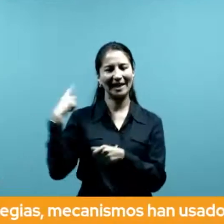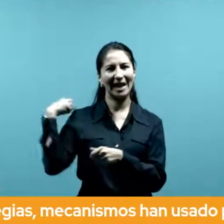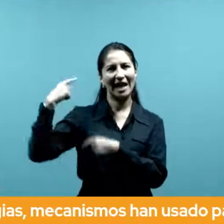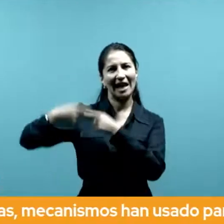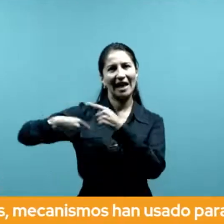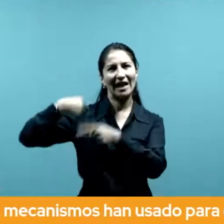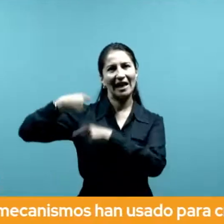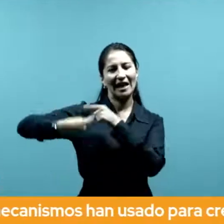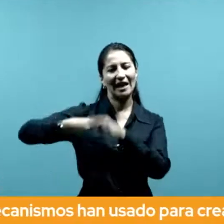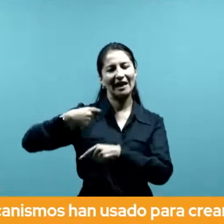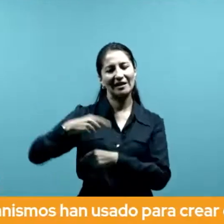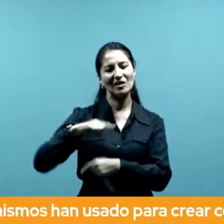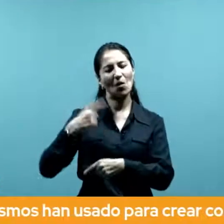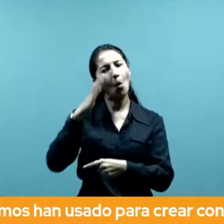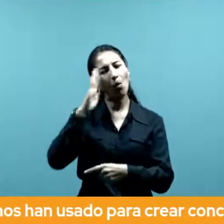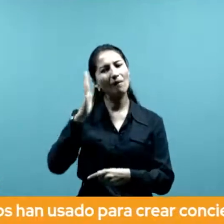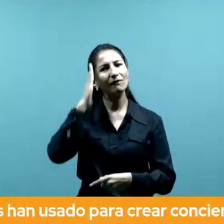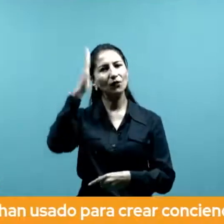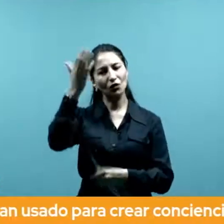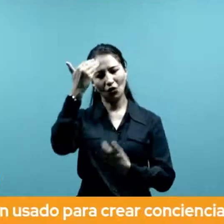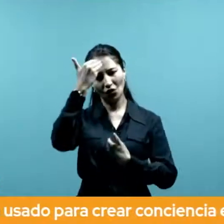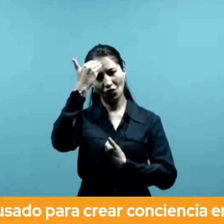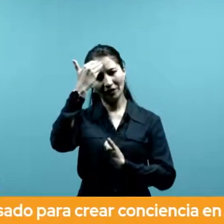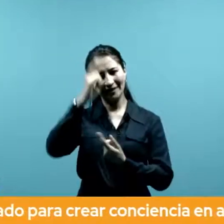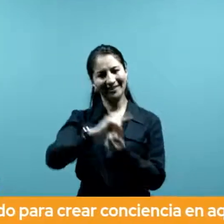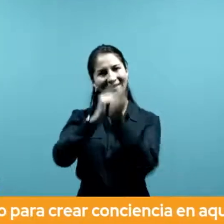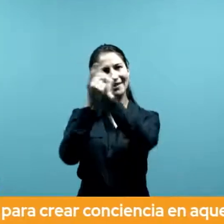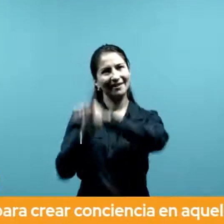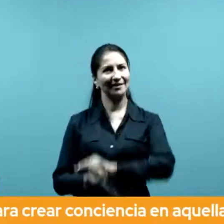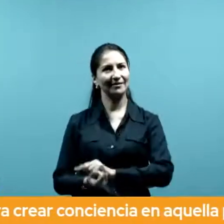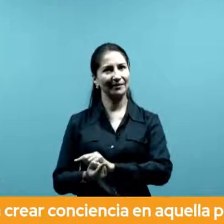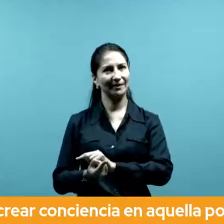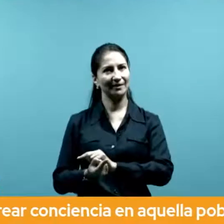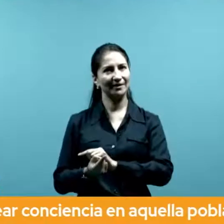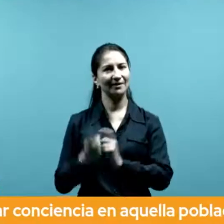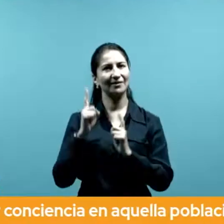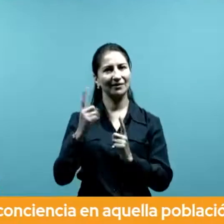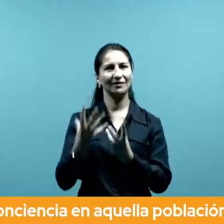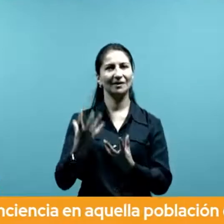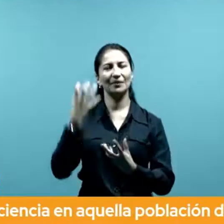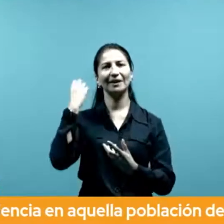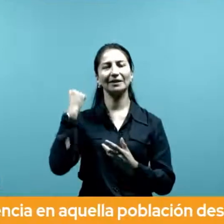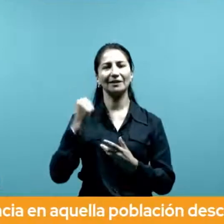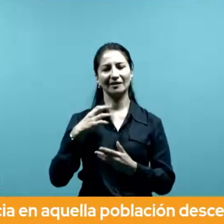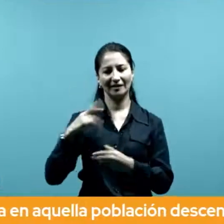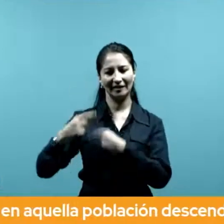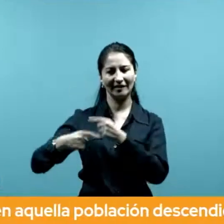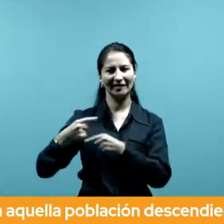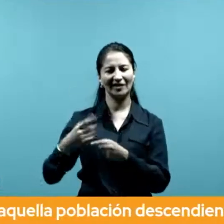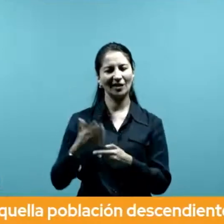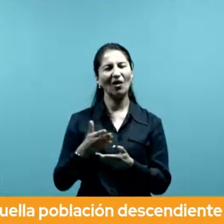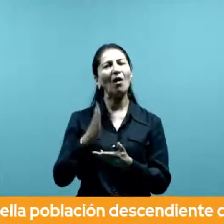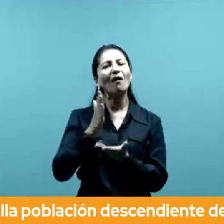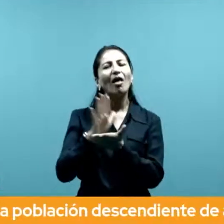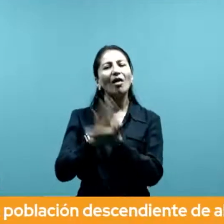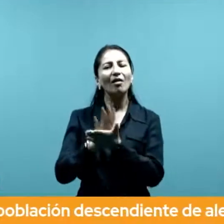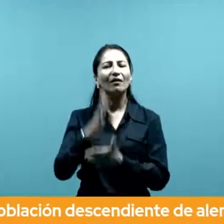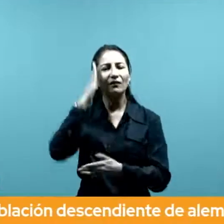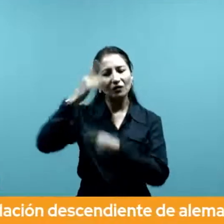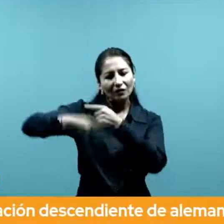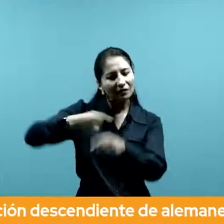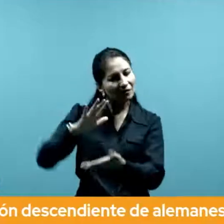colombianos para crear esa conciencia de lo sucedido y que no exista esa permisividad?